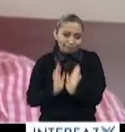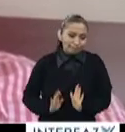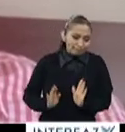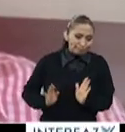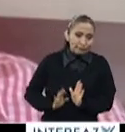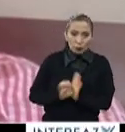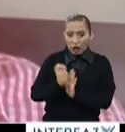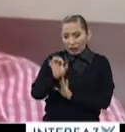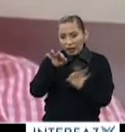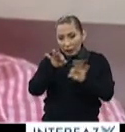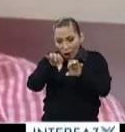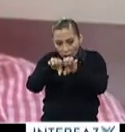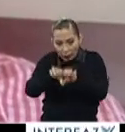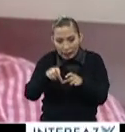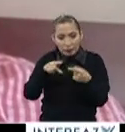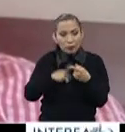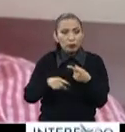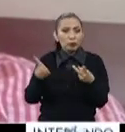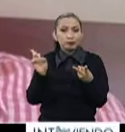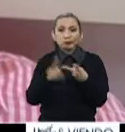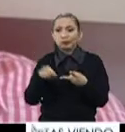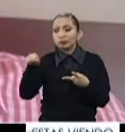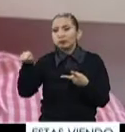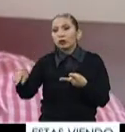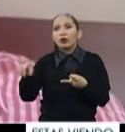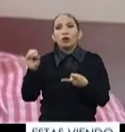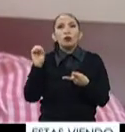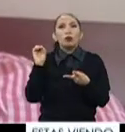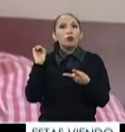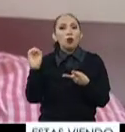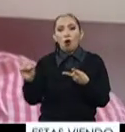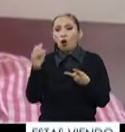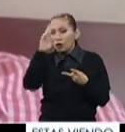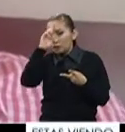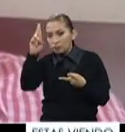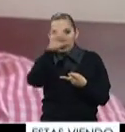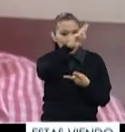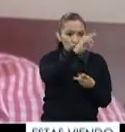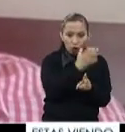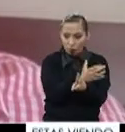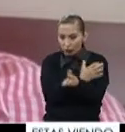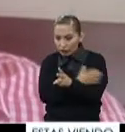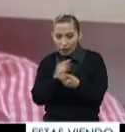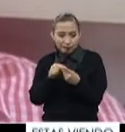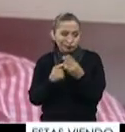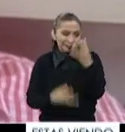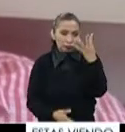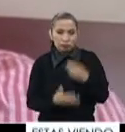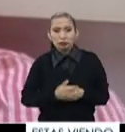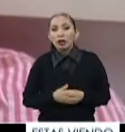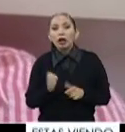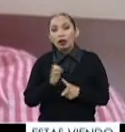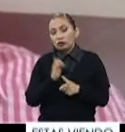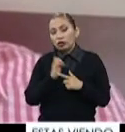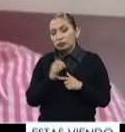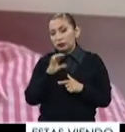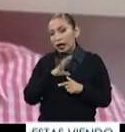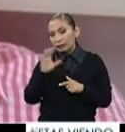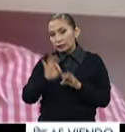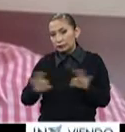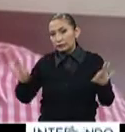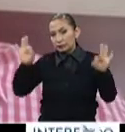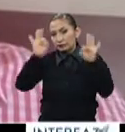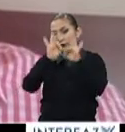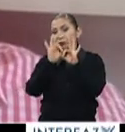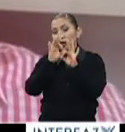cualidades, como digamos el trabajo en equipo, o el respeto entre compañeros, etcétera. Entonces sí, es